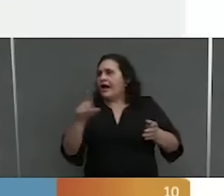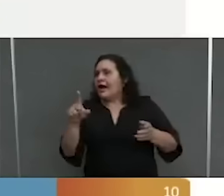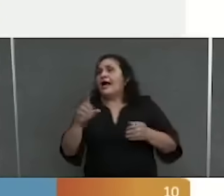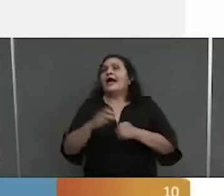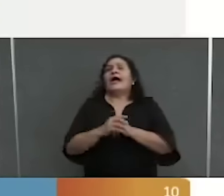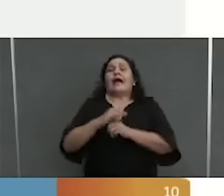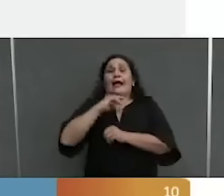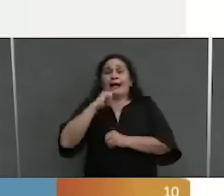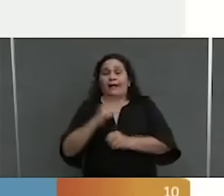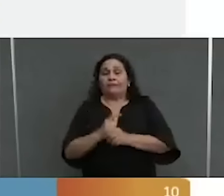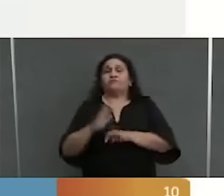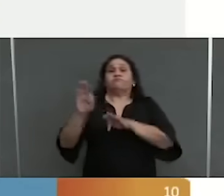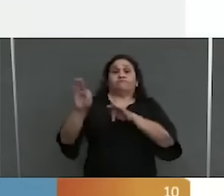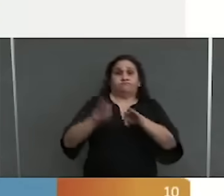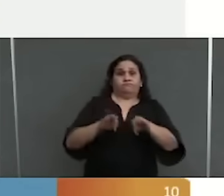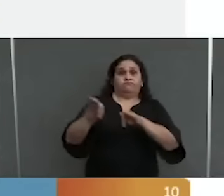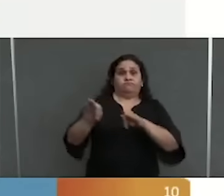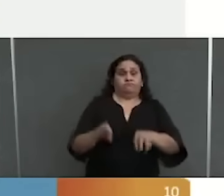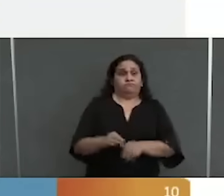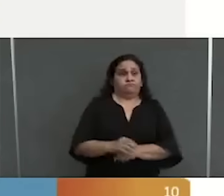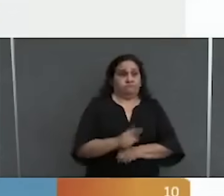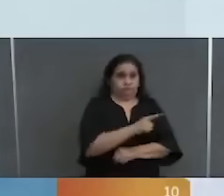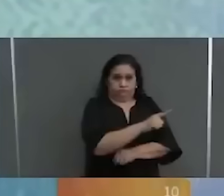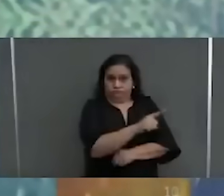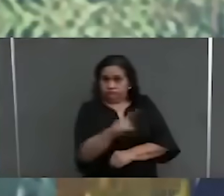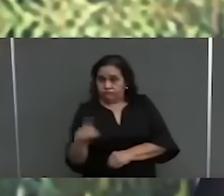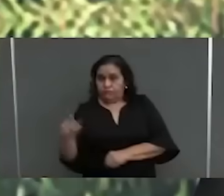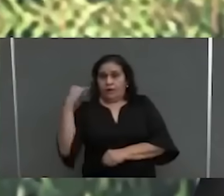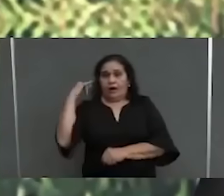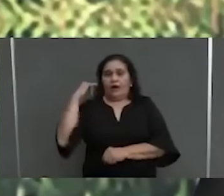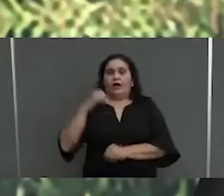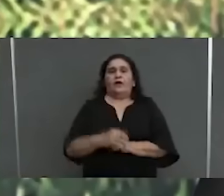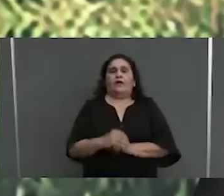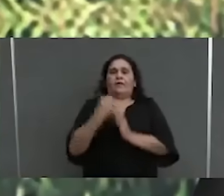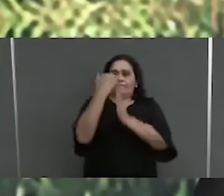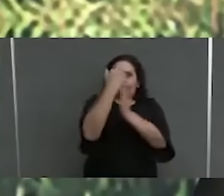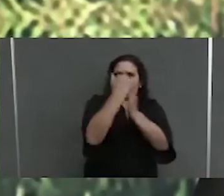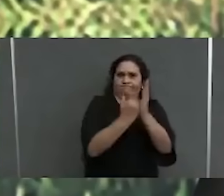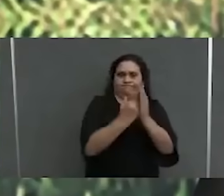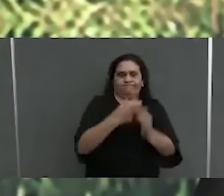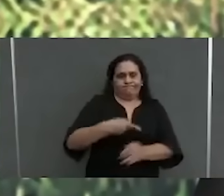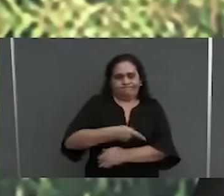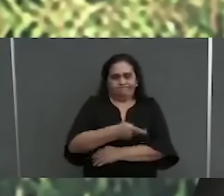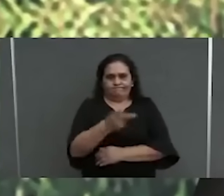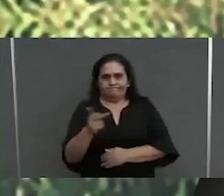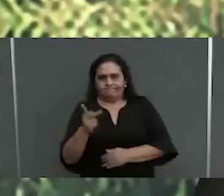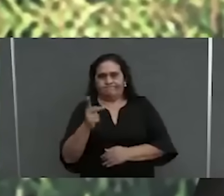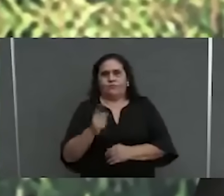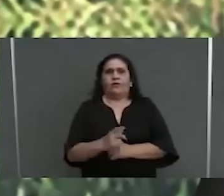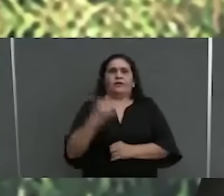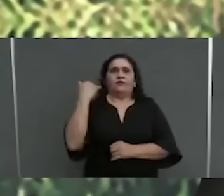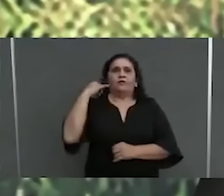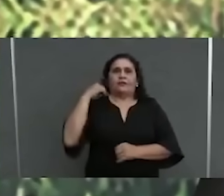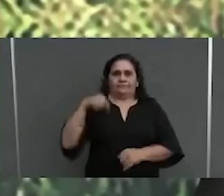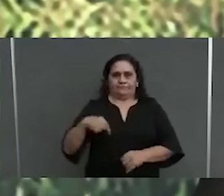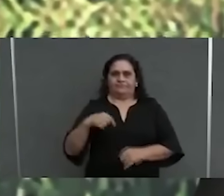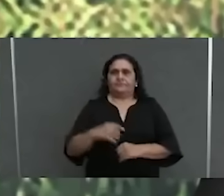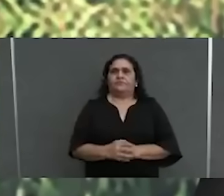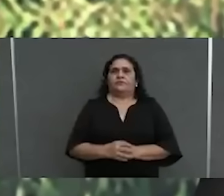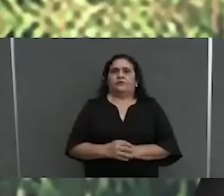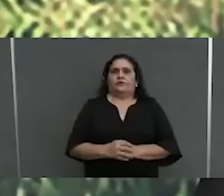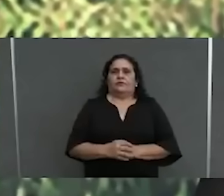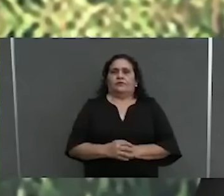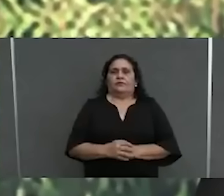yucatecos y que estamos pudiendo reducir la pobreza que ha caracterizado a nuestro estado para muchos años. Pero bueno,